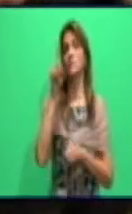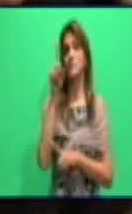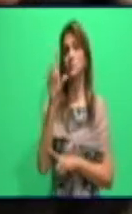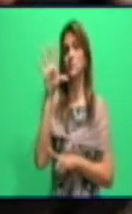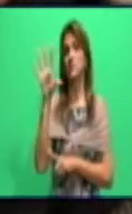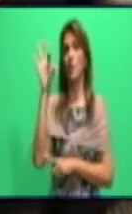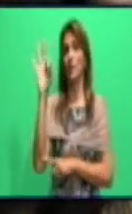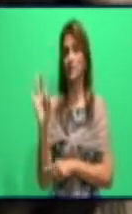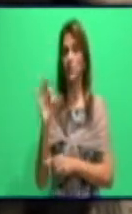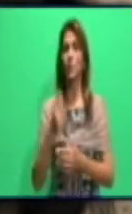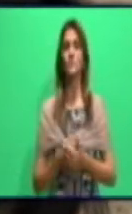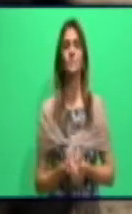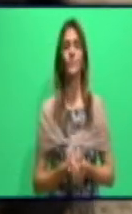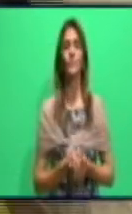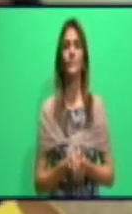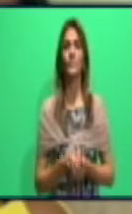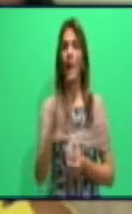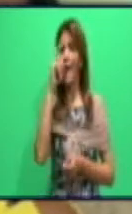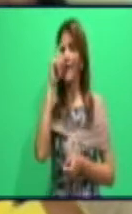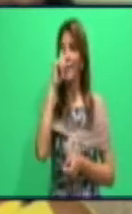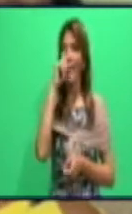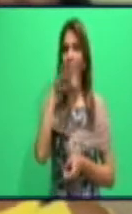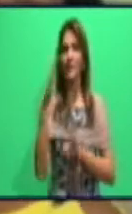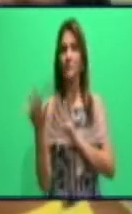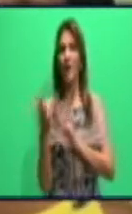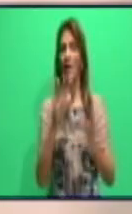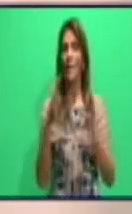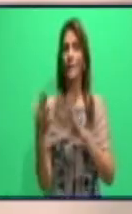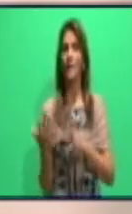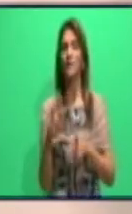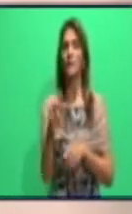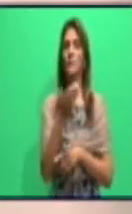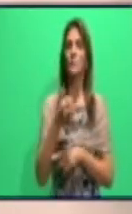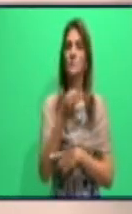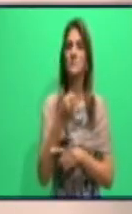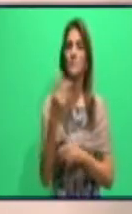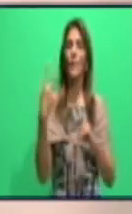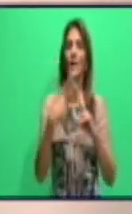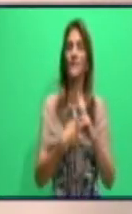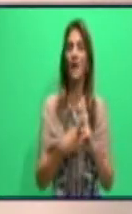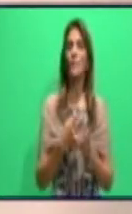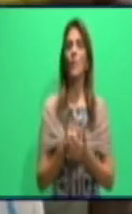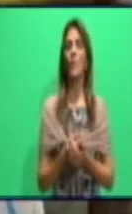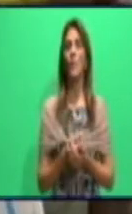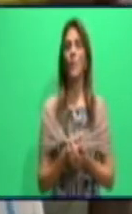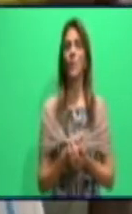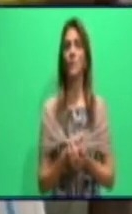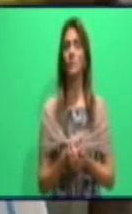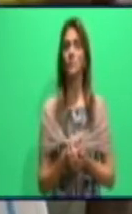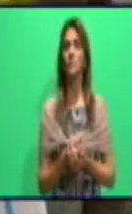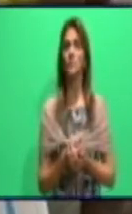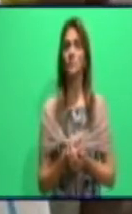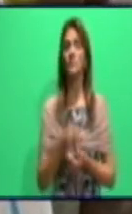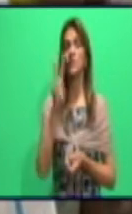Las tasas de incidencia hoy de la provincia, las más elevadas, pertenecen al municipio Bayamo, que tiene una tasa de incidencia